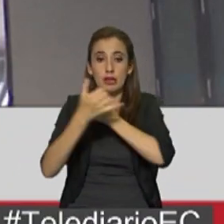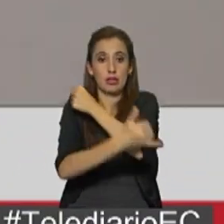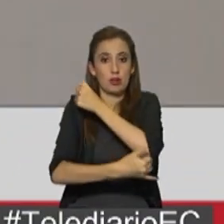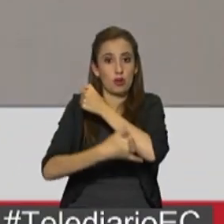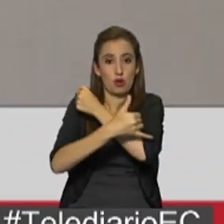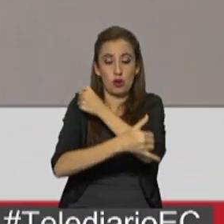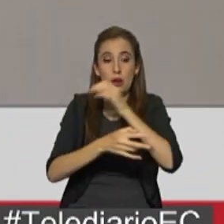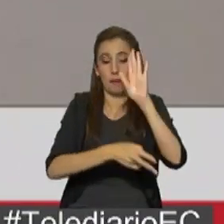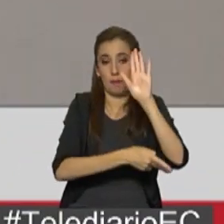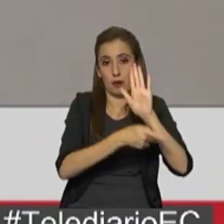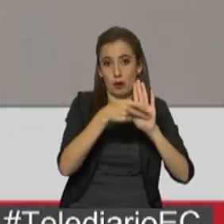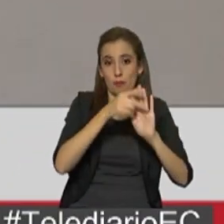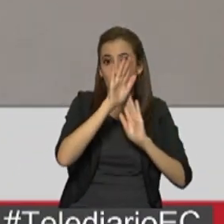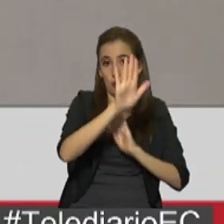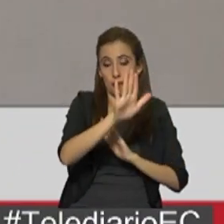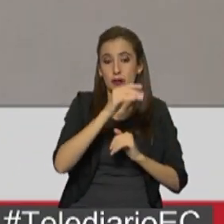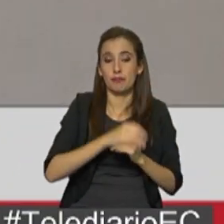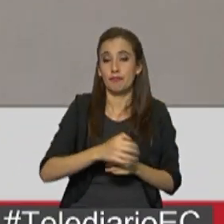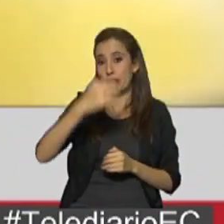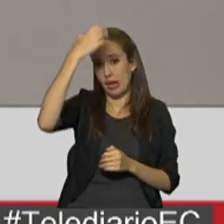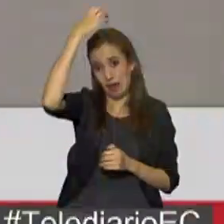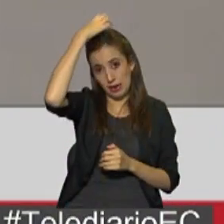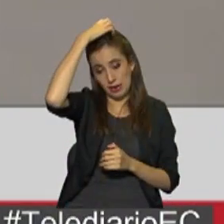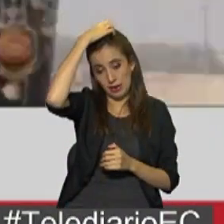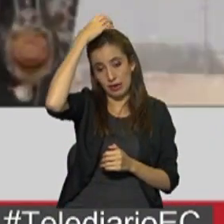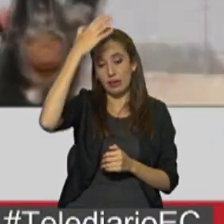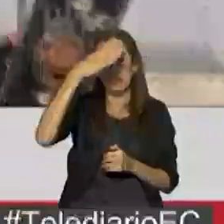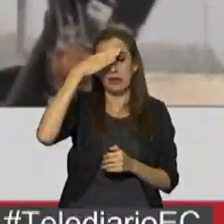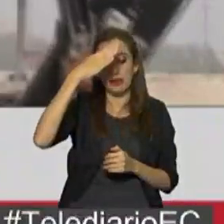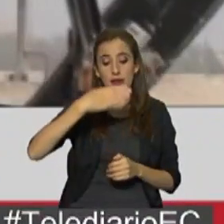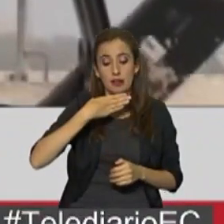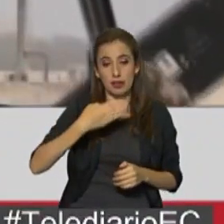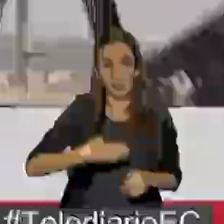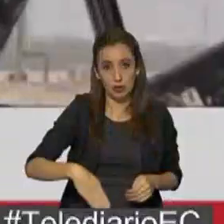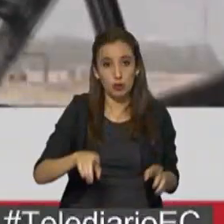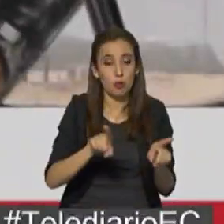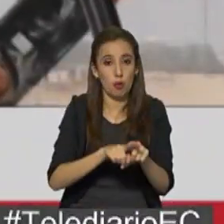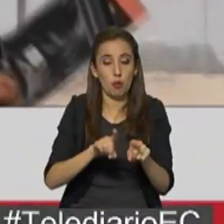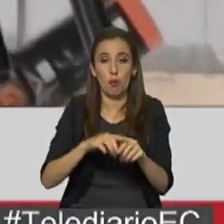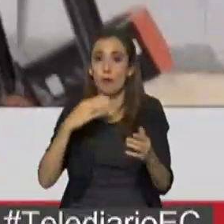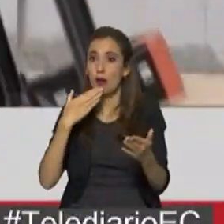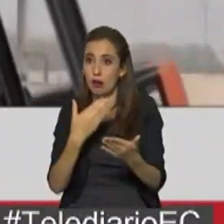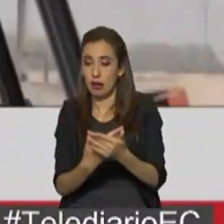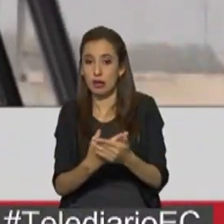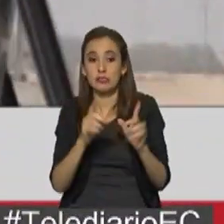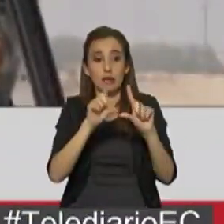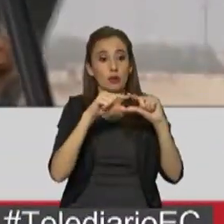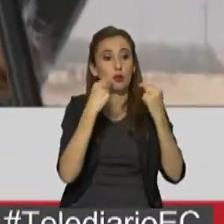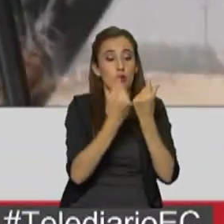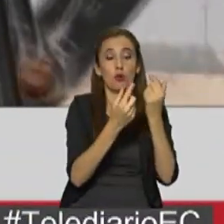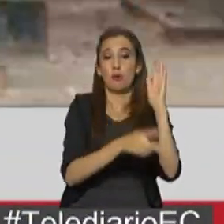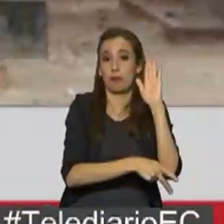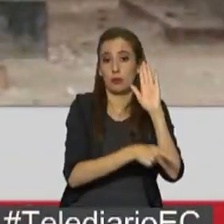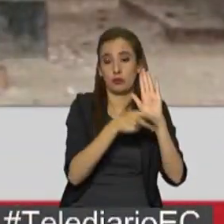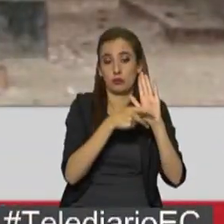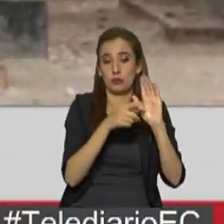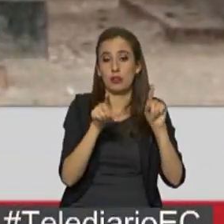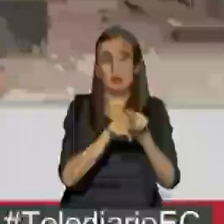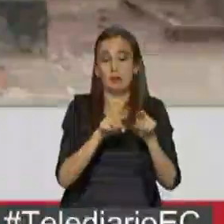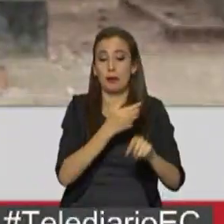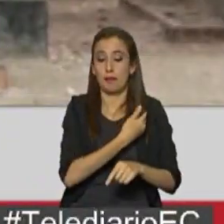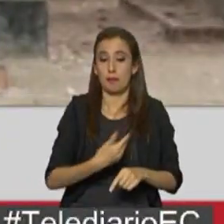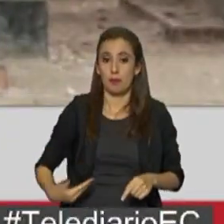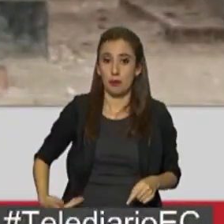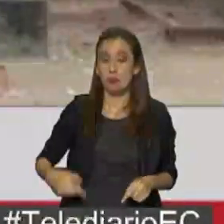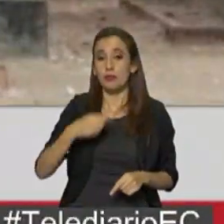de petróleo opep al rey de arabia saudita salman bin abdulaziz y del grupo de los petroleros no alineados el presidente ruso